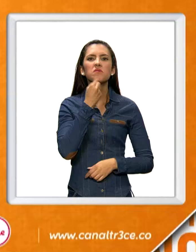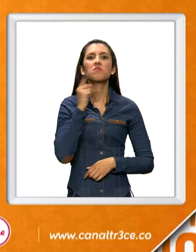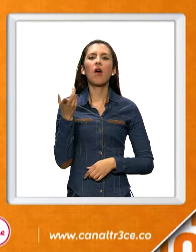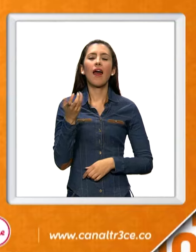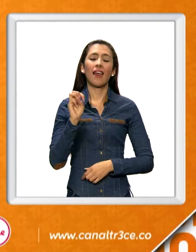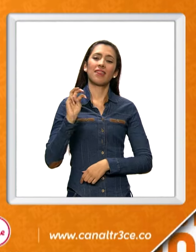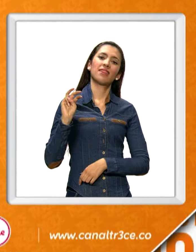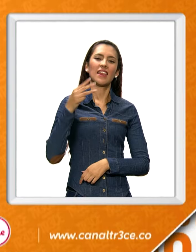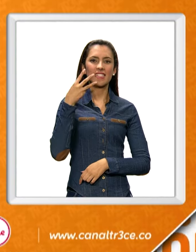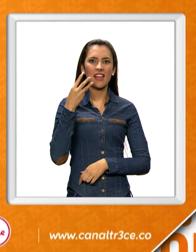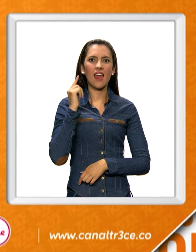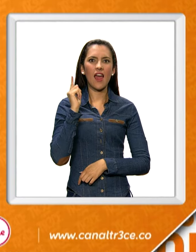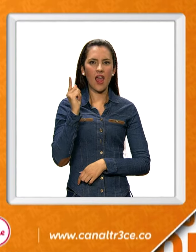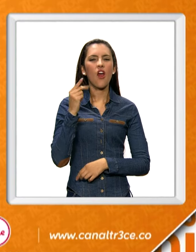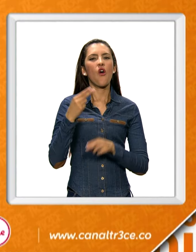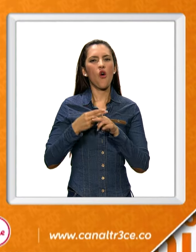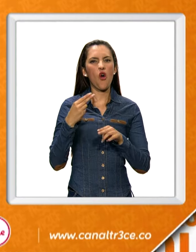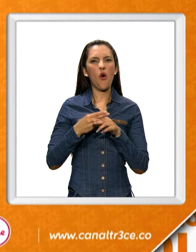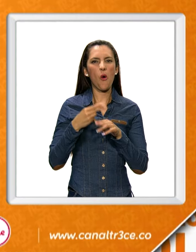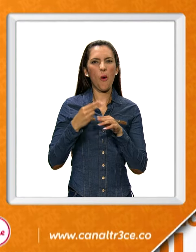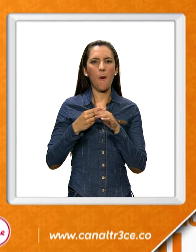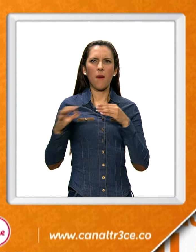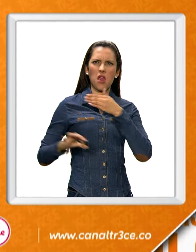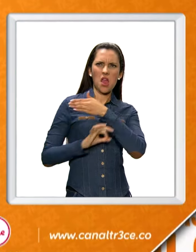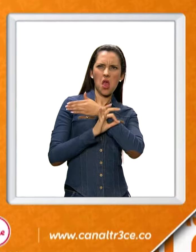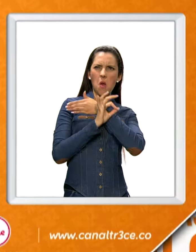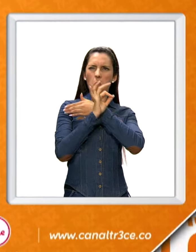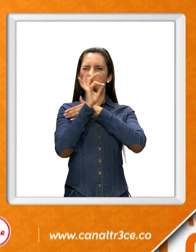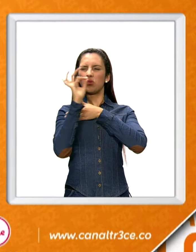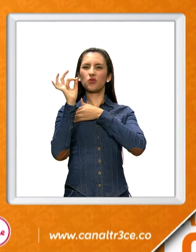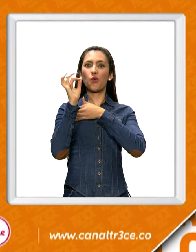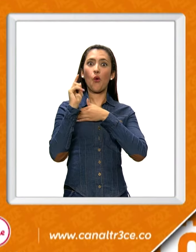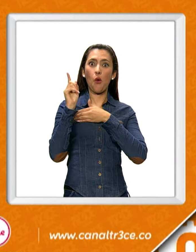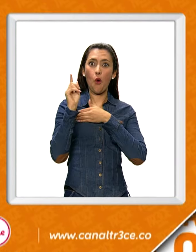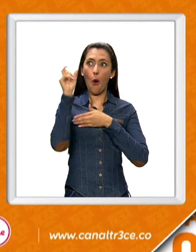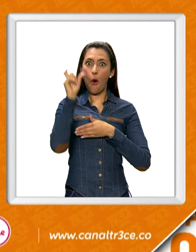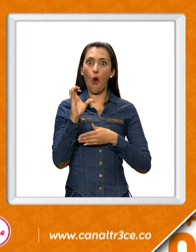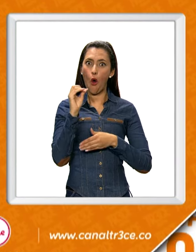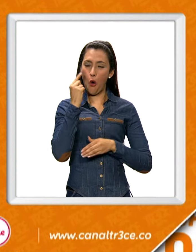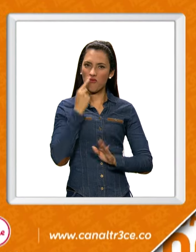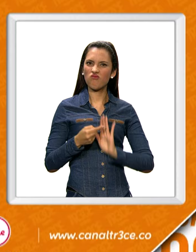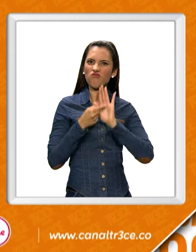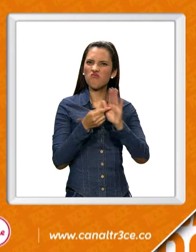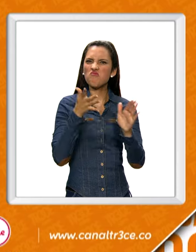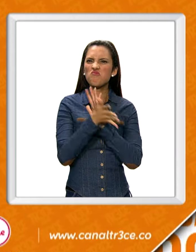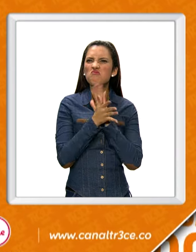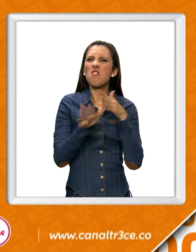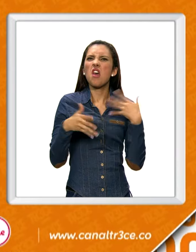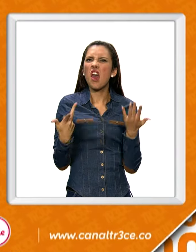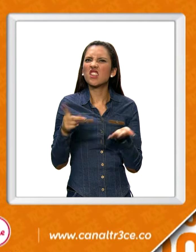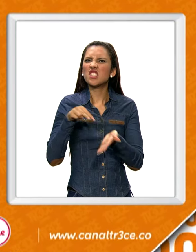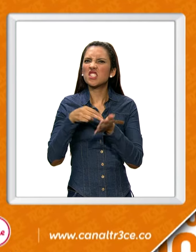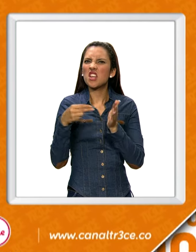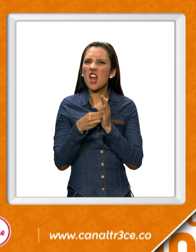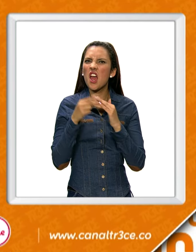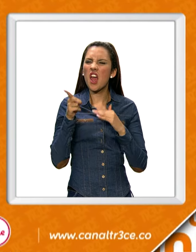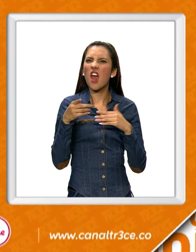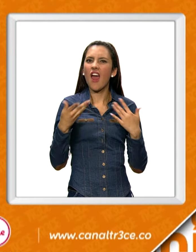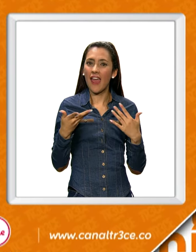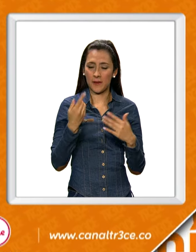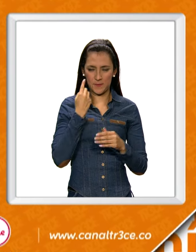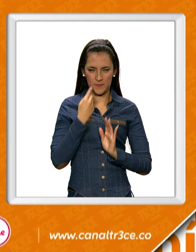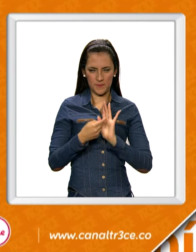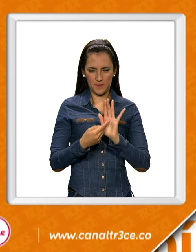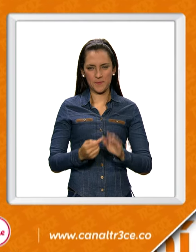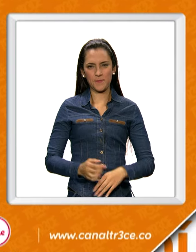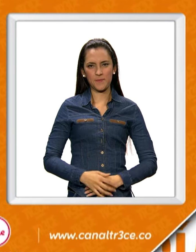tercera temporada de la serie Crepúsculo al Amanecer. ¿Y quién mejor que su protagonista para hablarnos de lo que trae esta nueva temporada de la